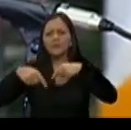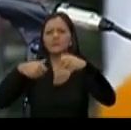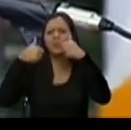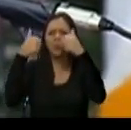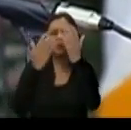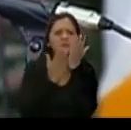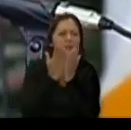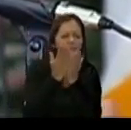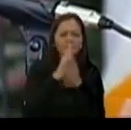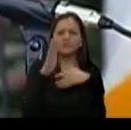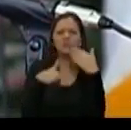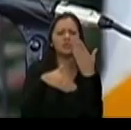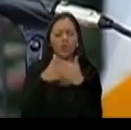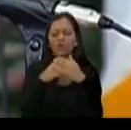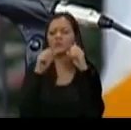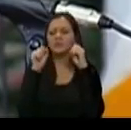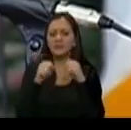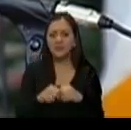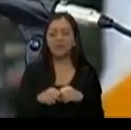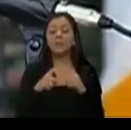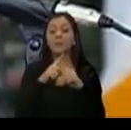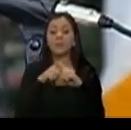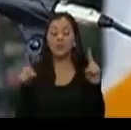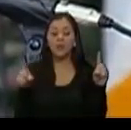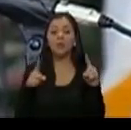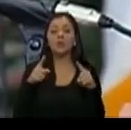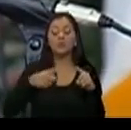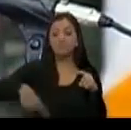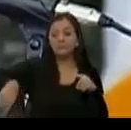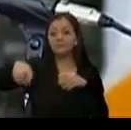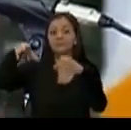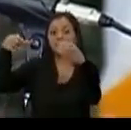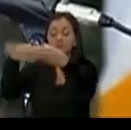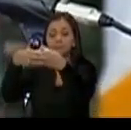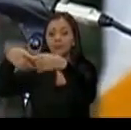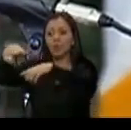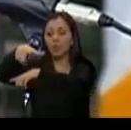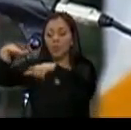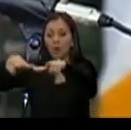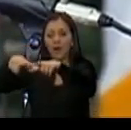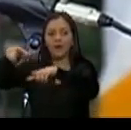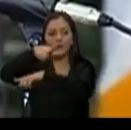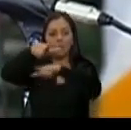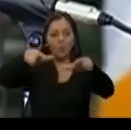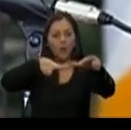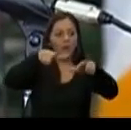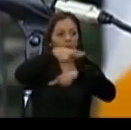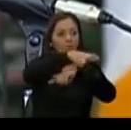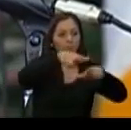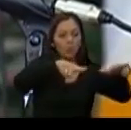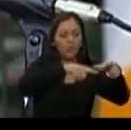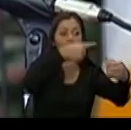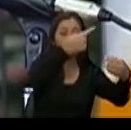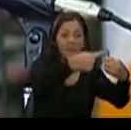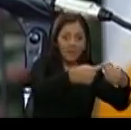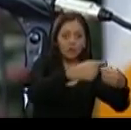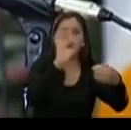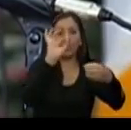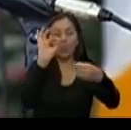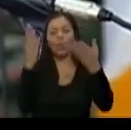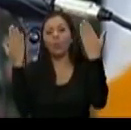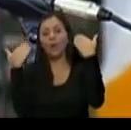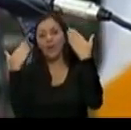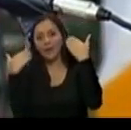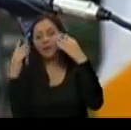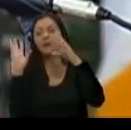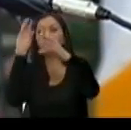ser la disponibilidad de los campos eucarísticos, ya sea en Guayaquil como en Quito, o de los otros escenarios